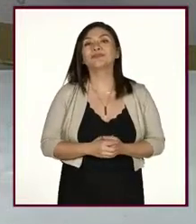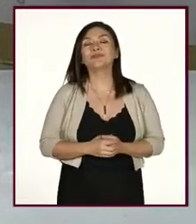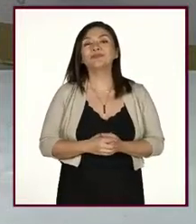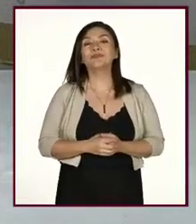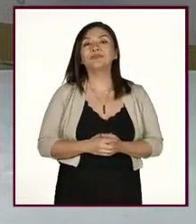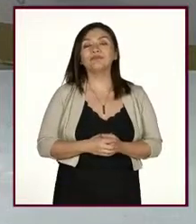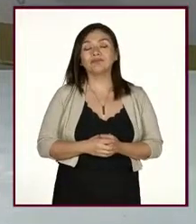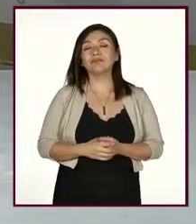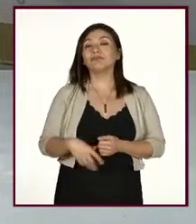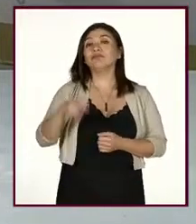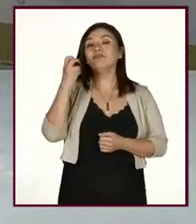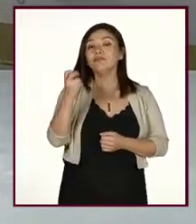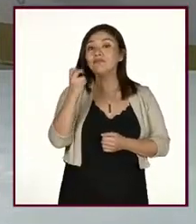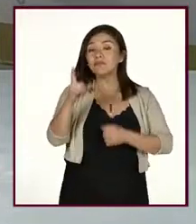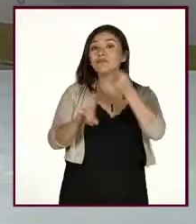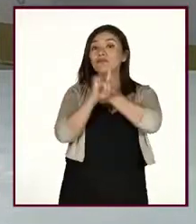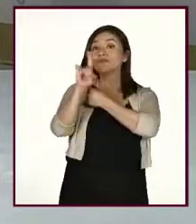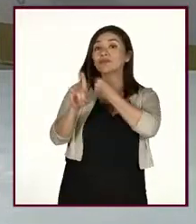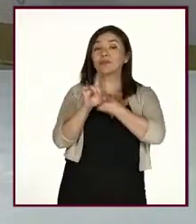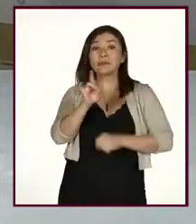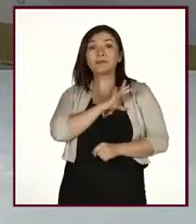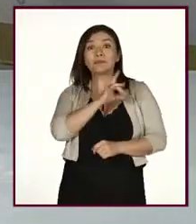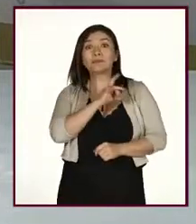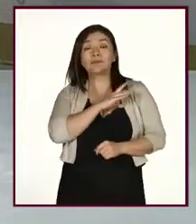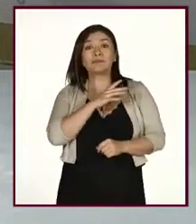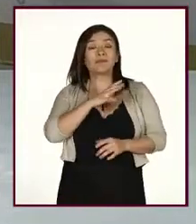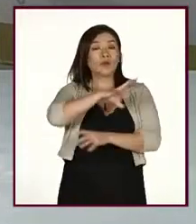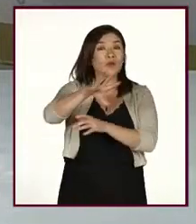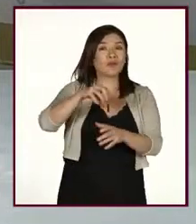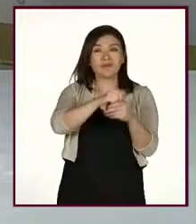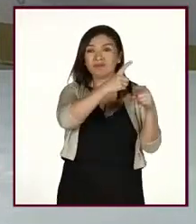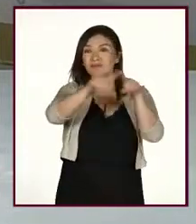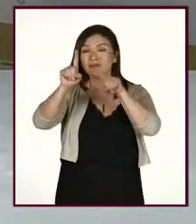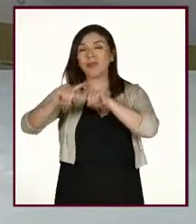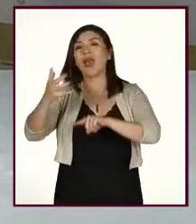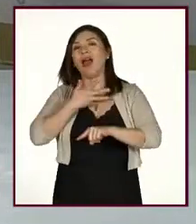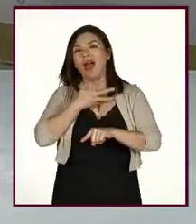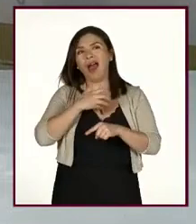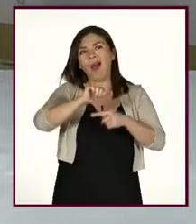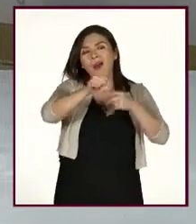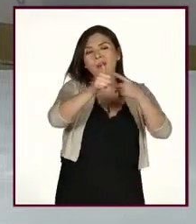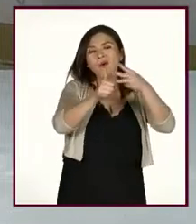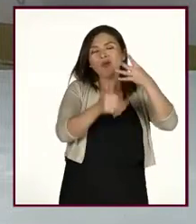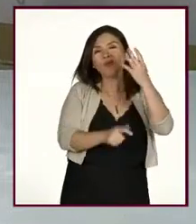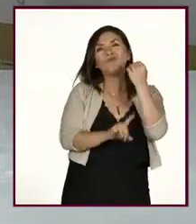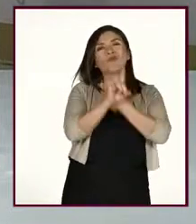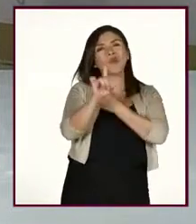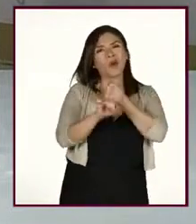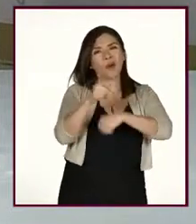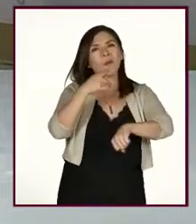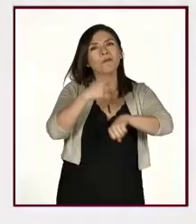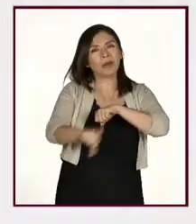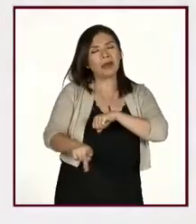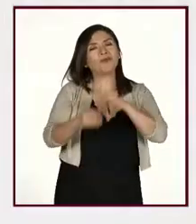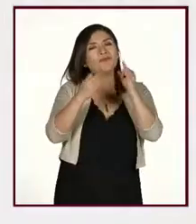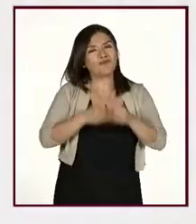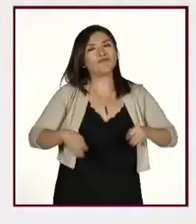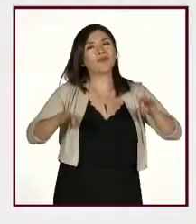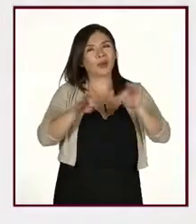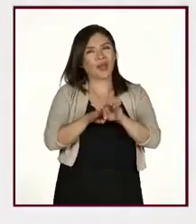del trastorno de ansiedad generalizada, pues también tenemos otros factores de riesgo a considerar que son importantes. Entonces,